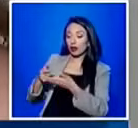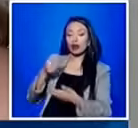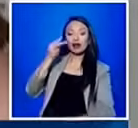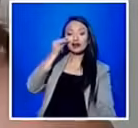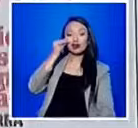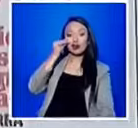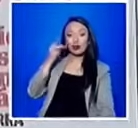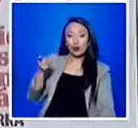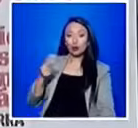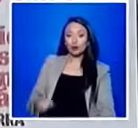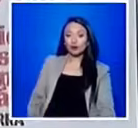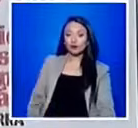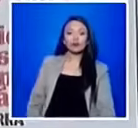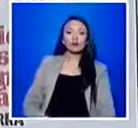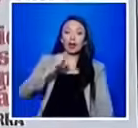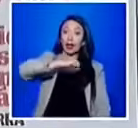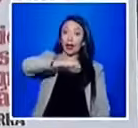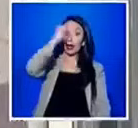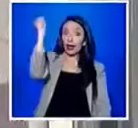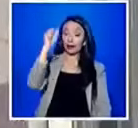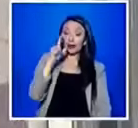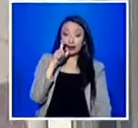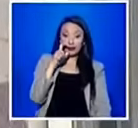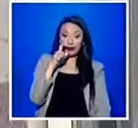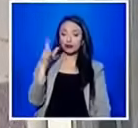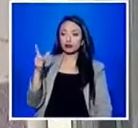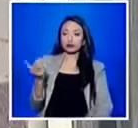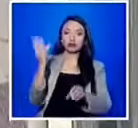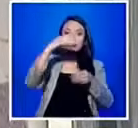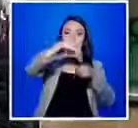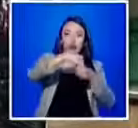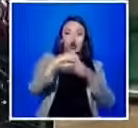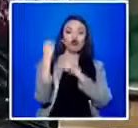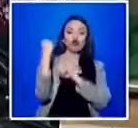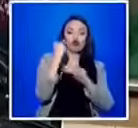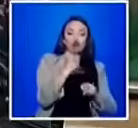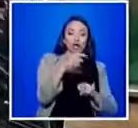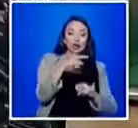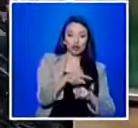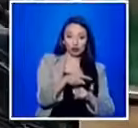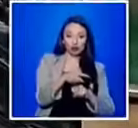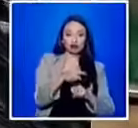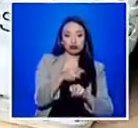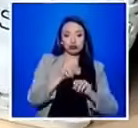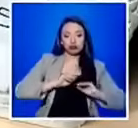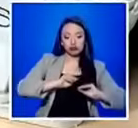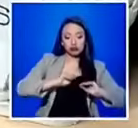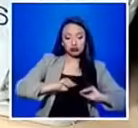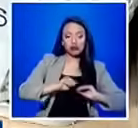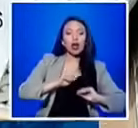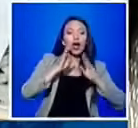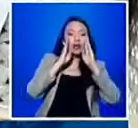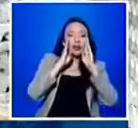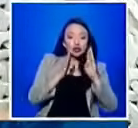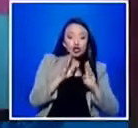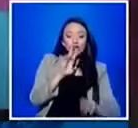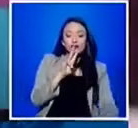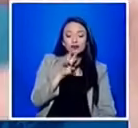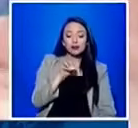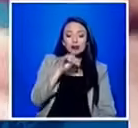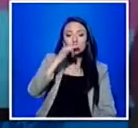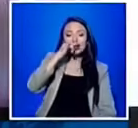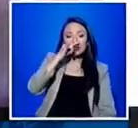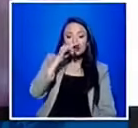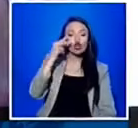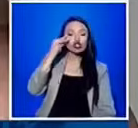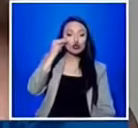con síndrome de Down. La ganadora del evento formará parte de la Fundación Reina de Quito, que gestiona el centro terapéutico que atiende a 70 niños